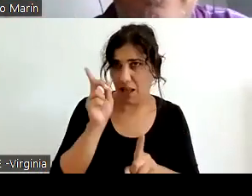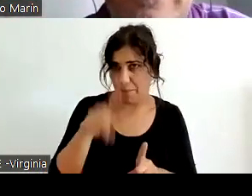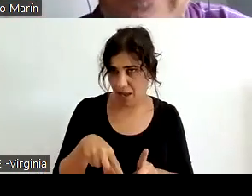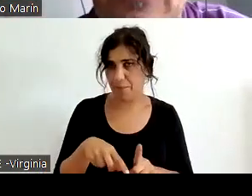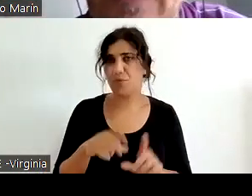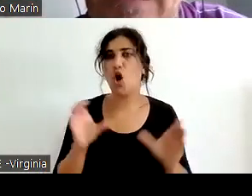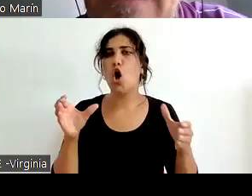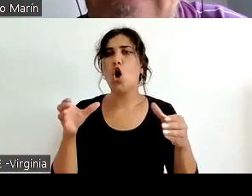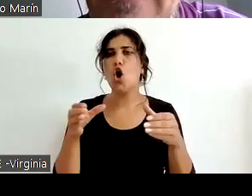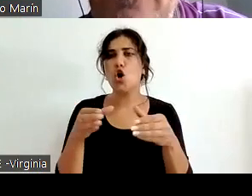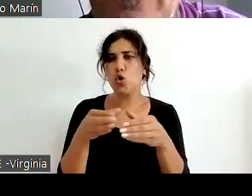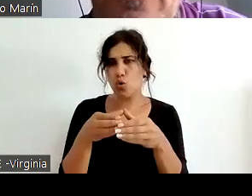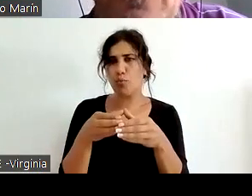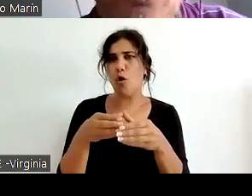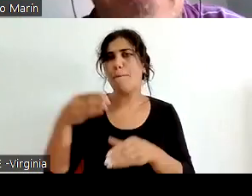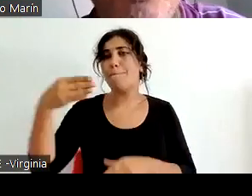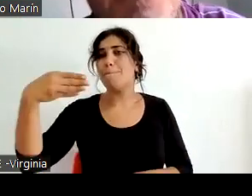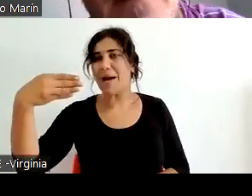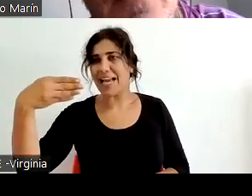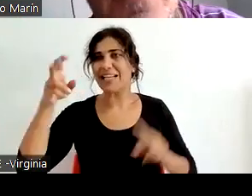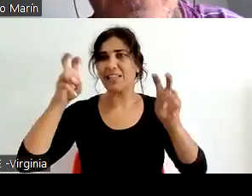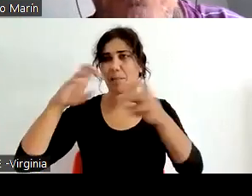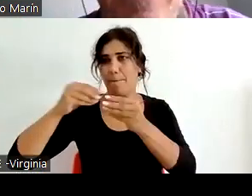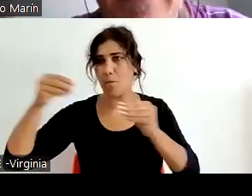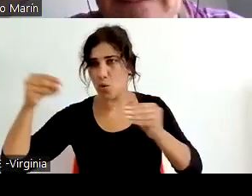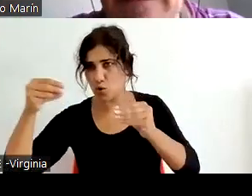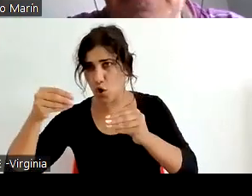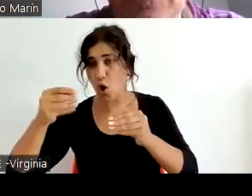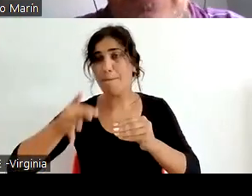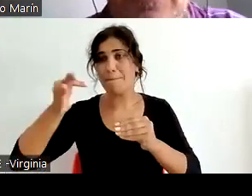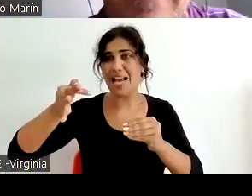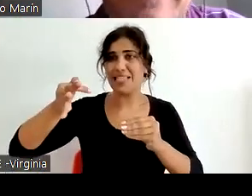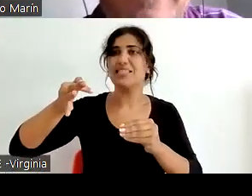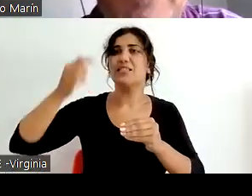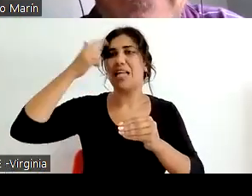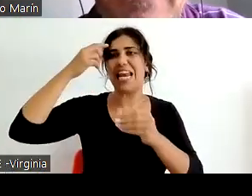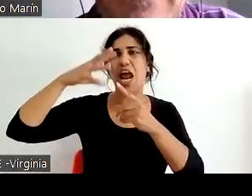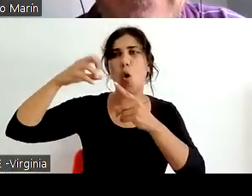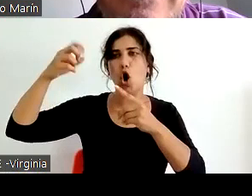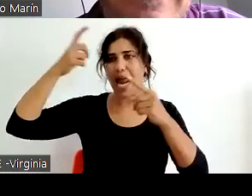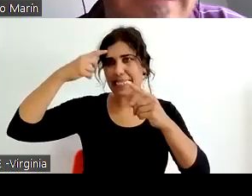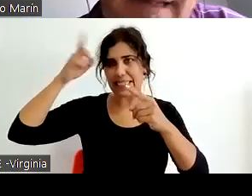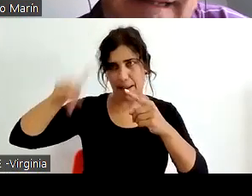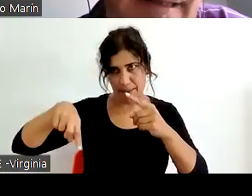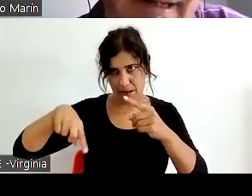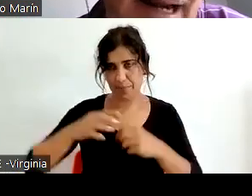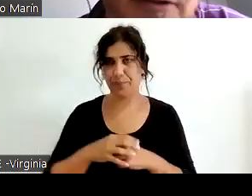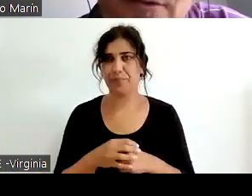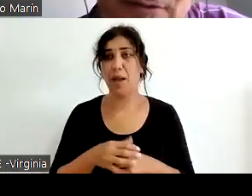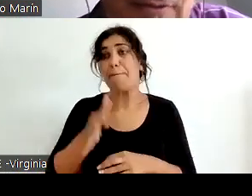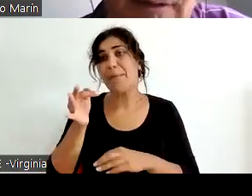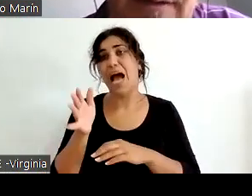estarían en toda la función muscular, pero también la función neuronal, de transmisión neuronal. Y